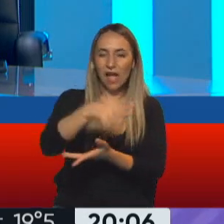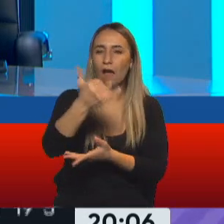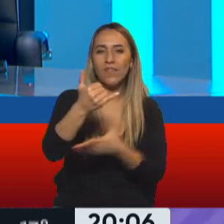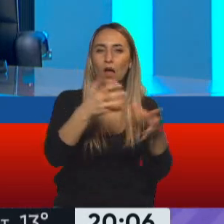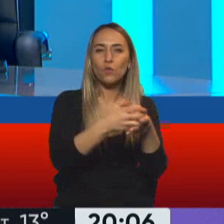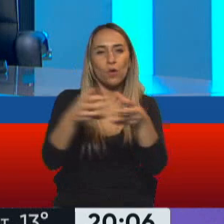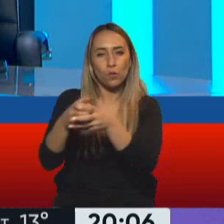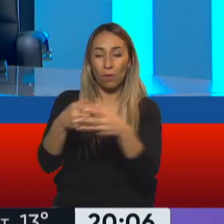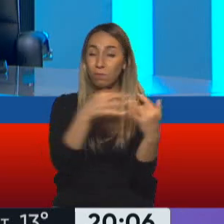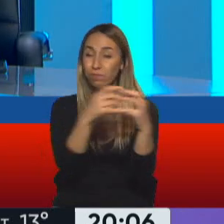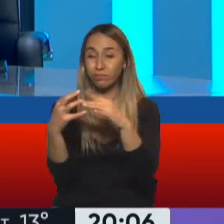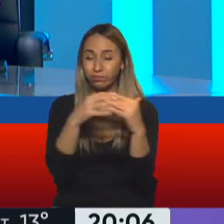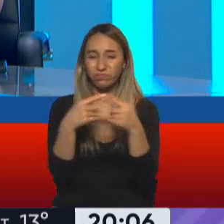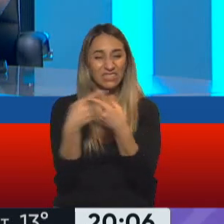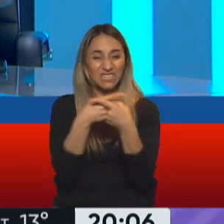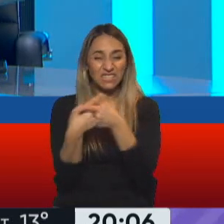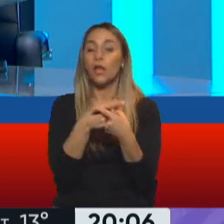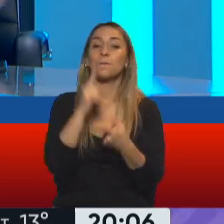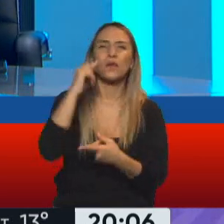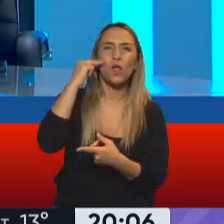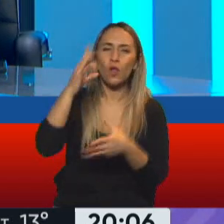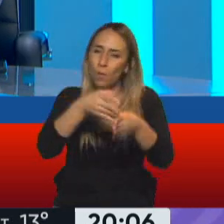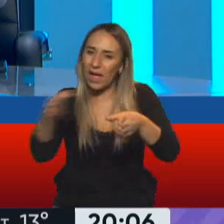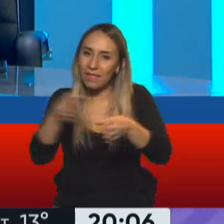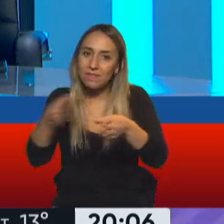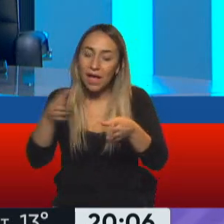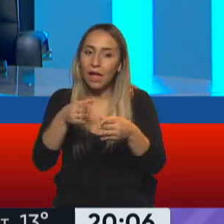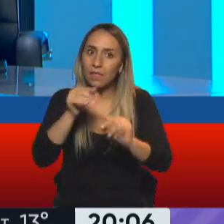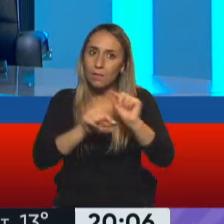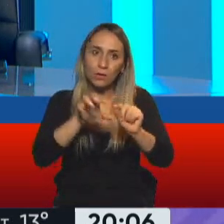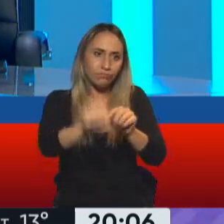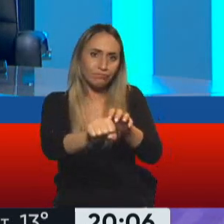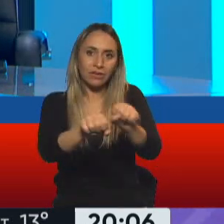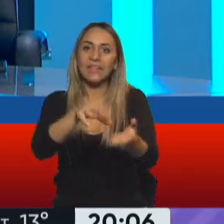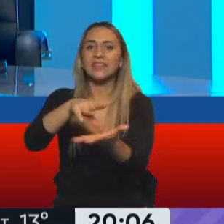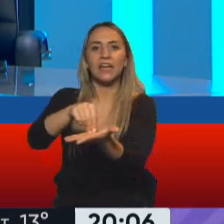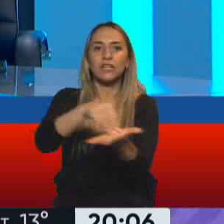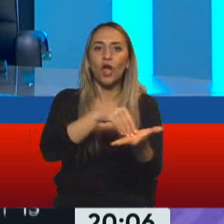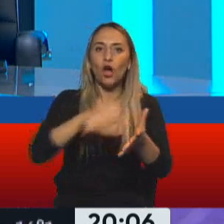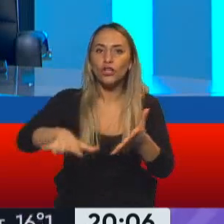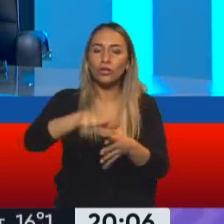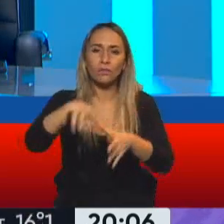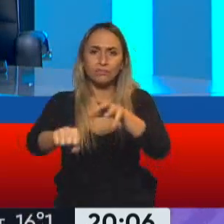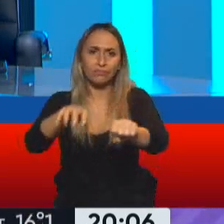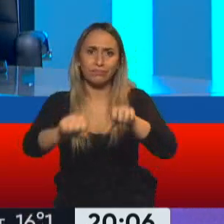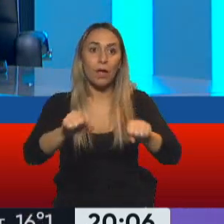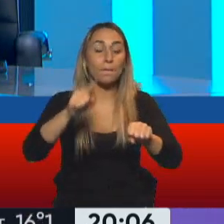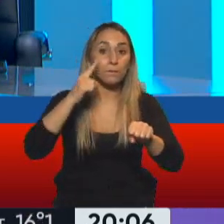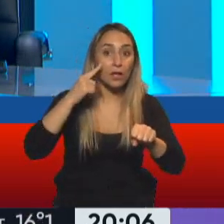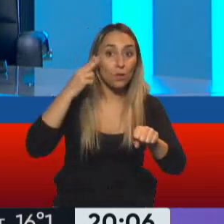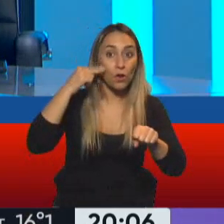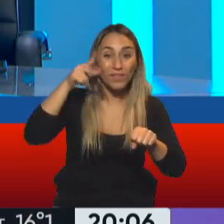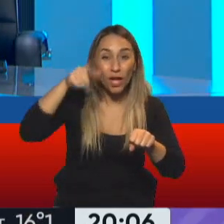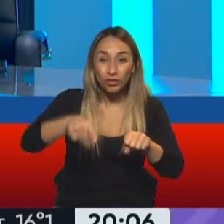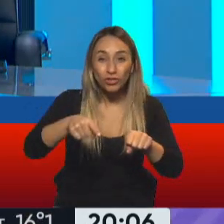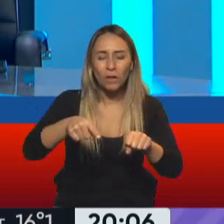la década del 90 comienzan con una avanzada, empiezan a controlar distintos territorios hasta que en el año 98 llegan a tener el control los